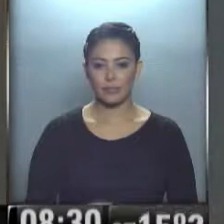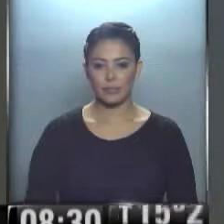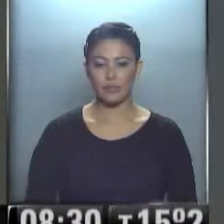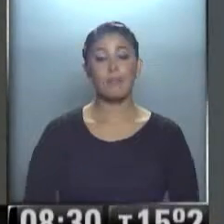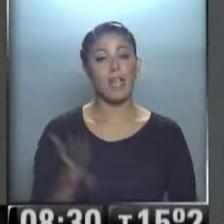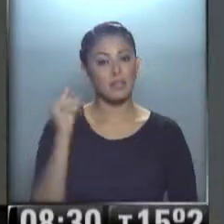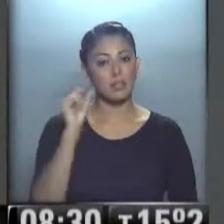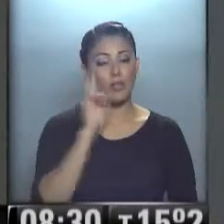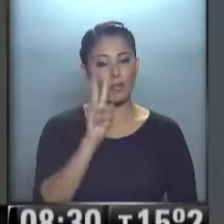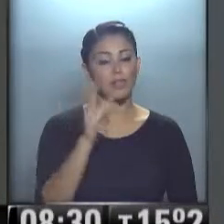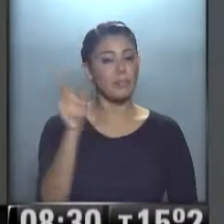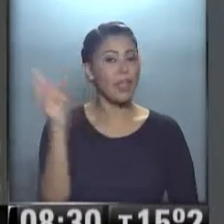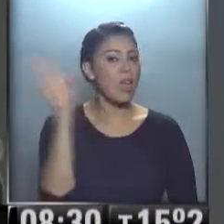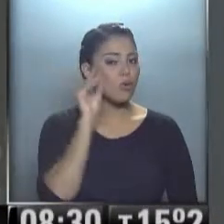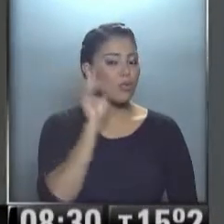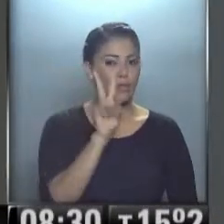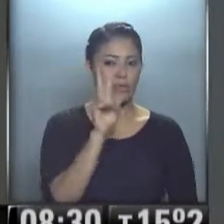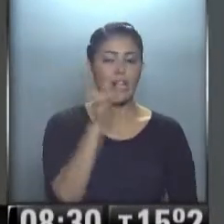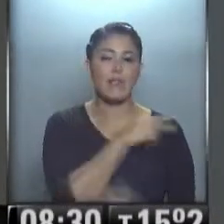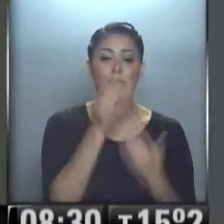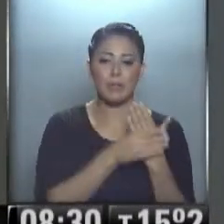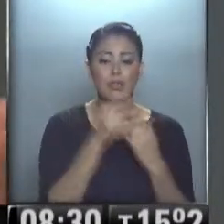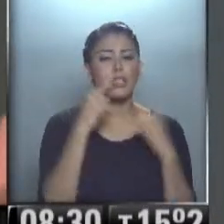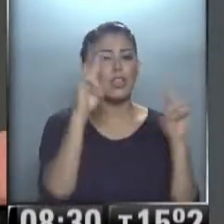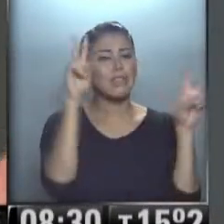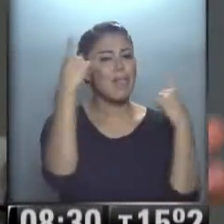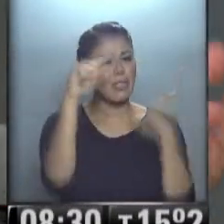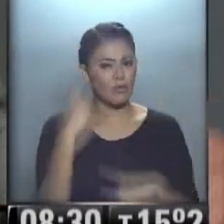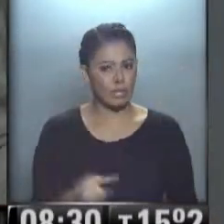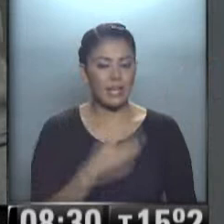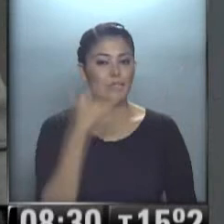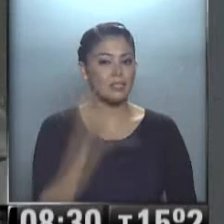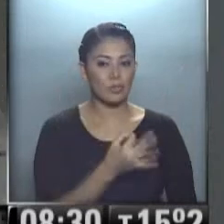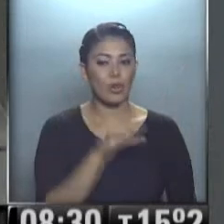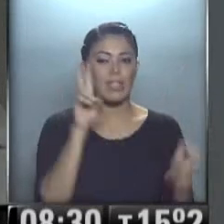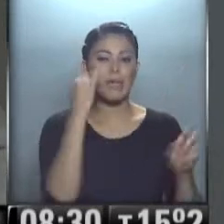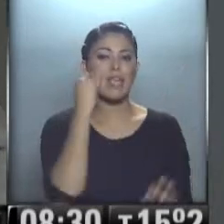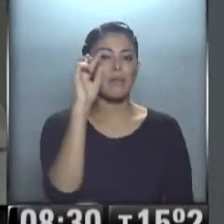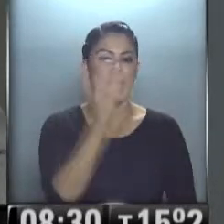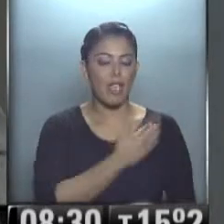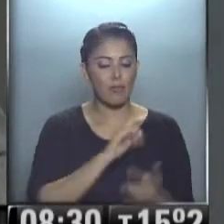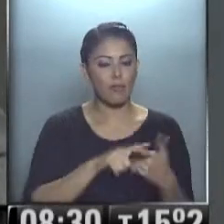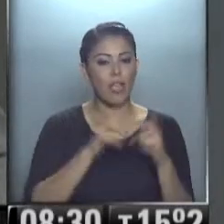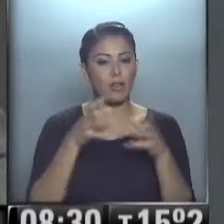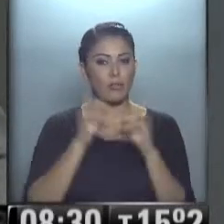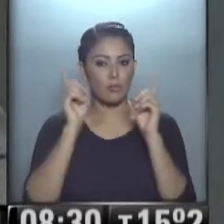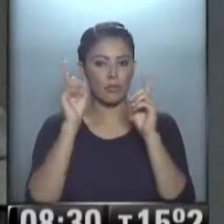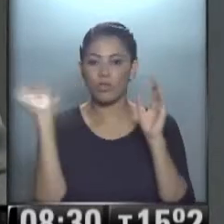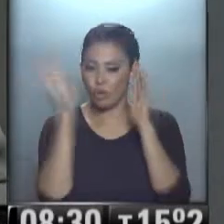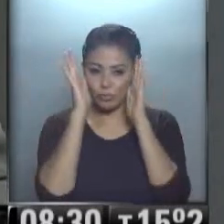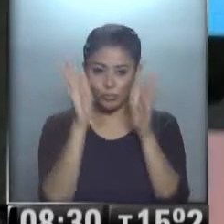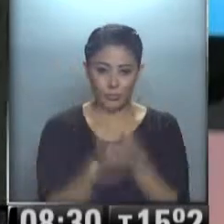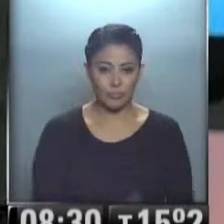vayamos entonces escuchábamos al jefe de gabinete planteando varios temas e indudablemente el tema y pf y el tema docente es acaparado toda la